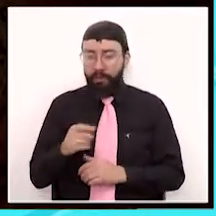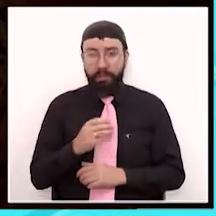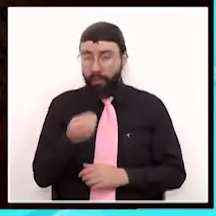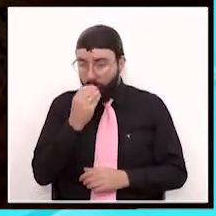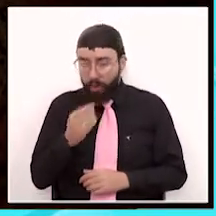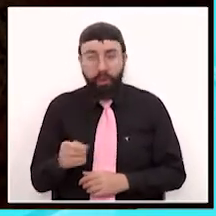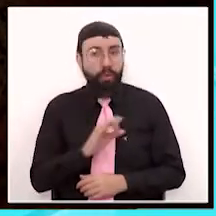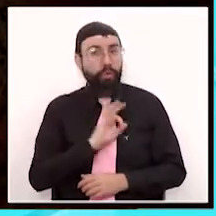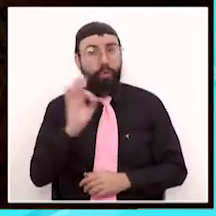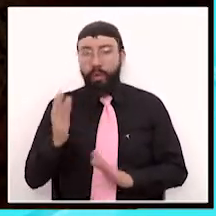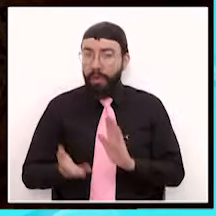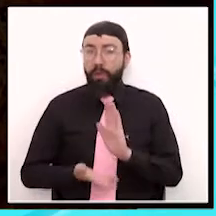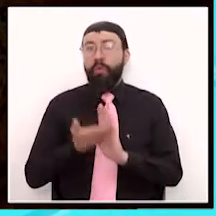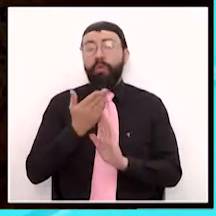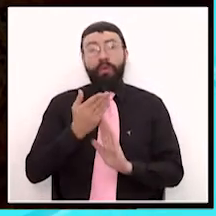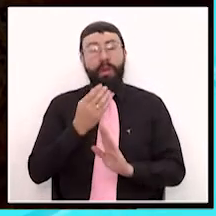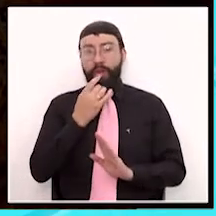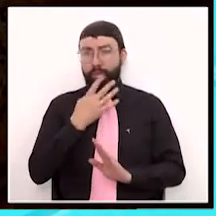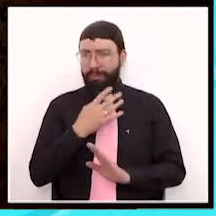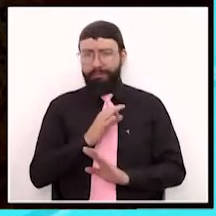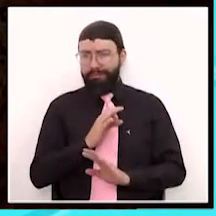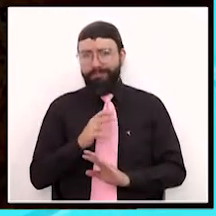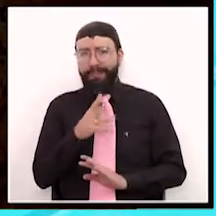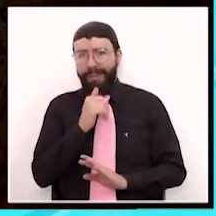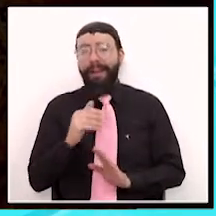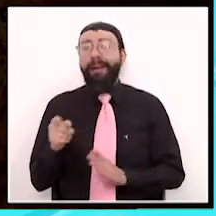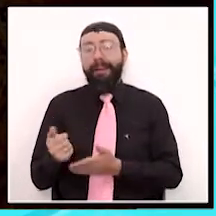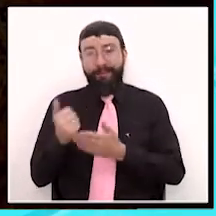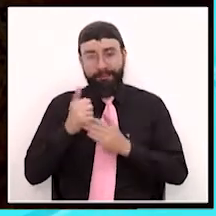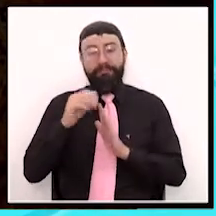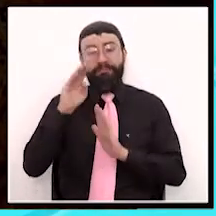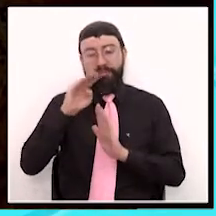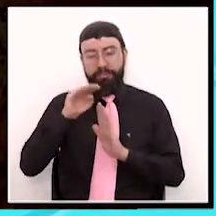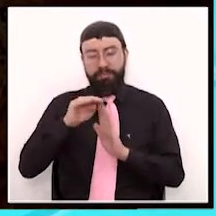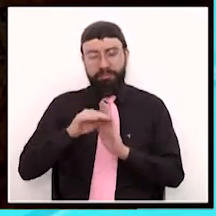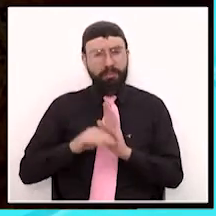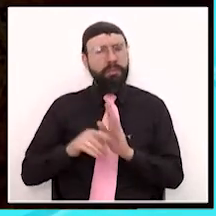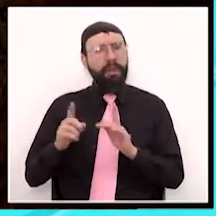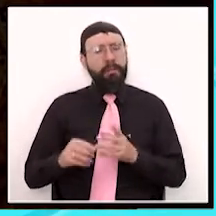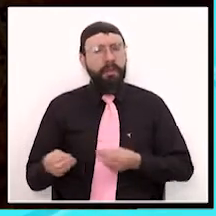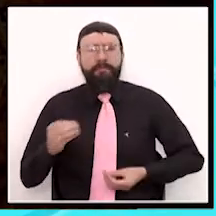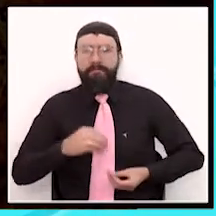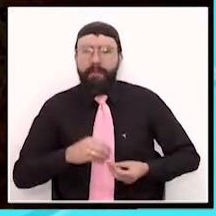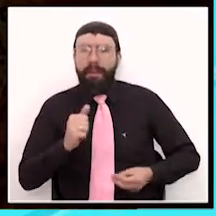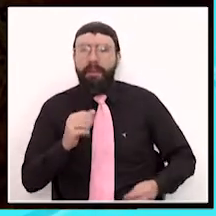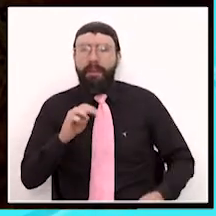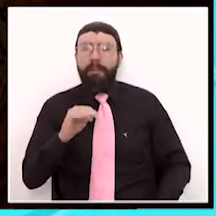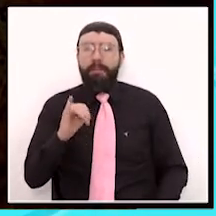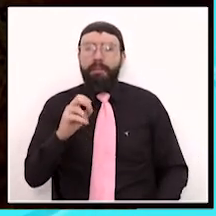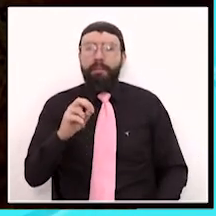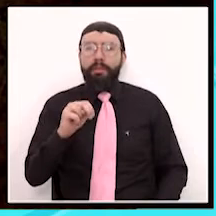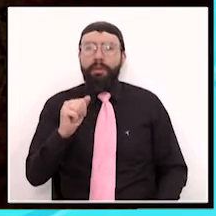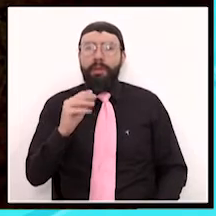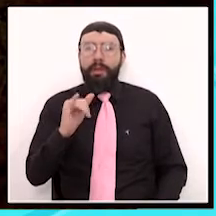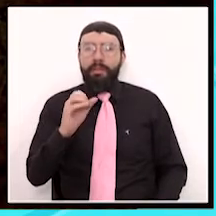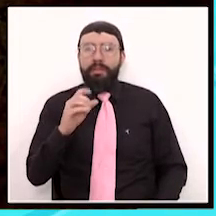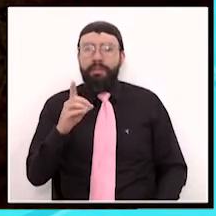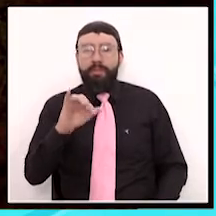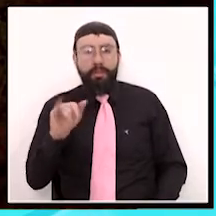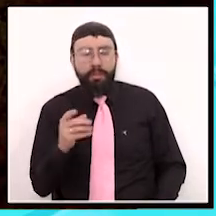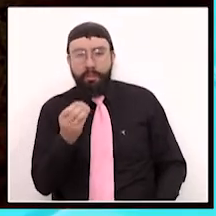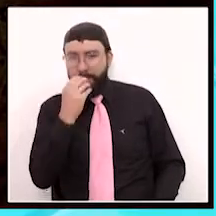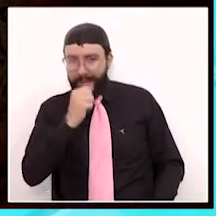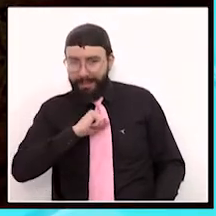antes se ha demostrado que también mejora los niveles de azúcar y te va a contribuir con más aminoácidos, más proteínas biodisponibles, más